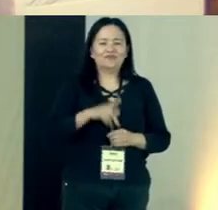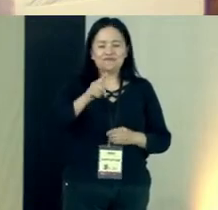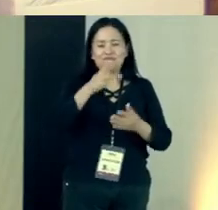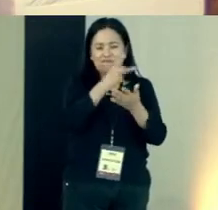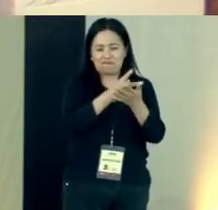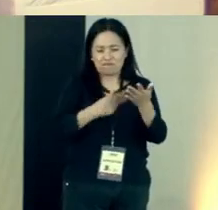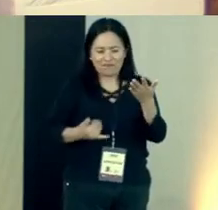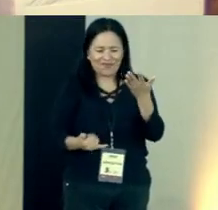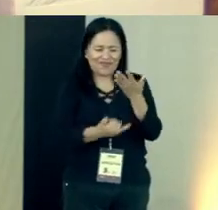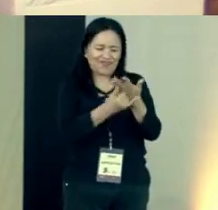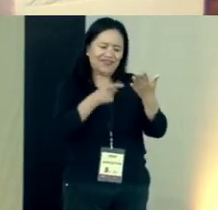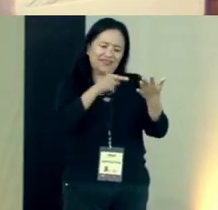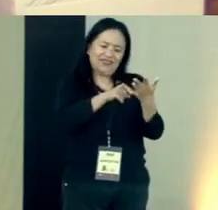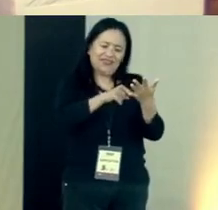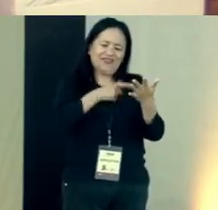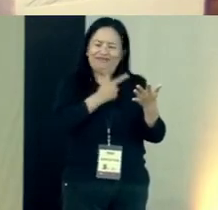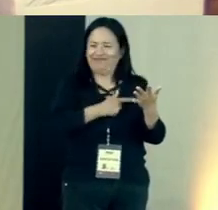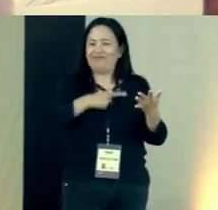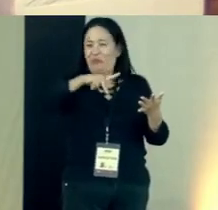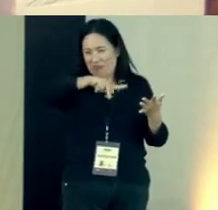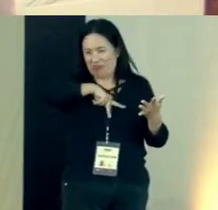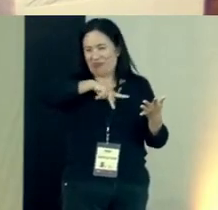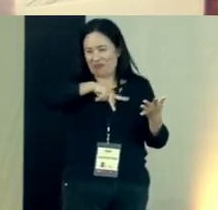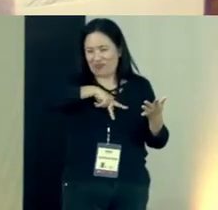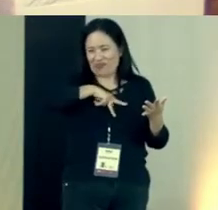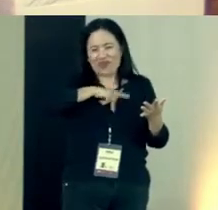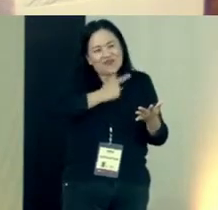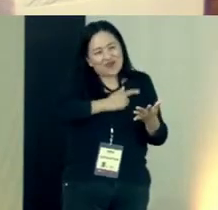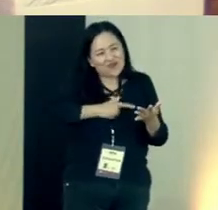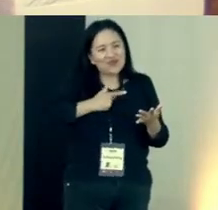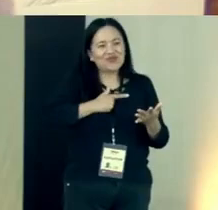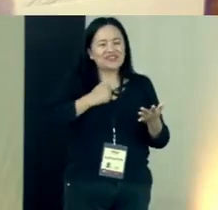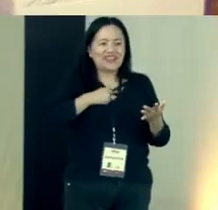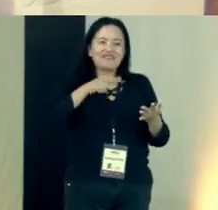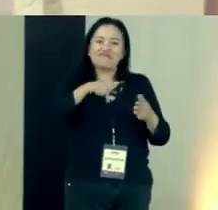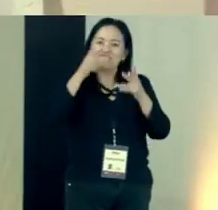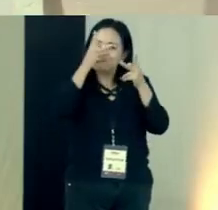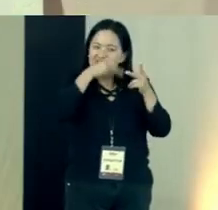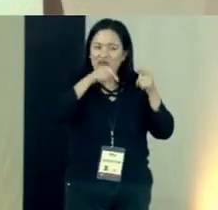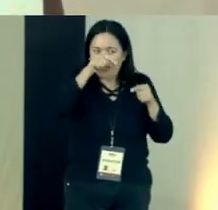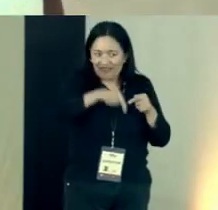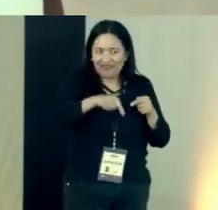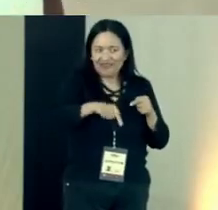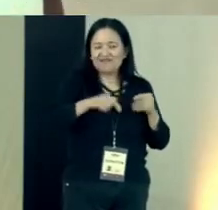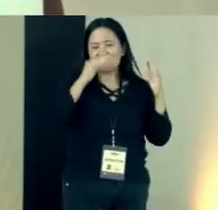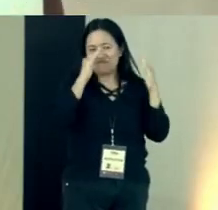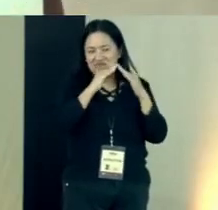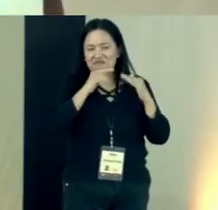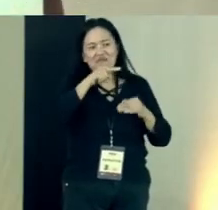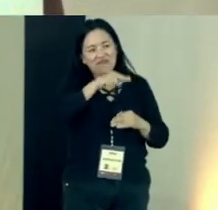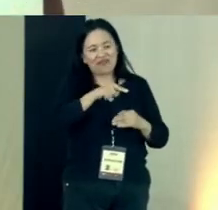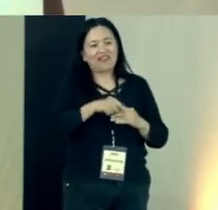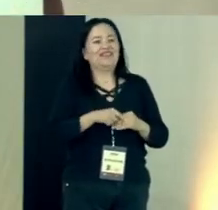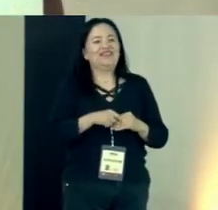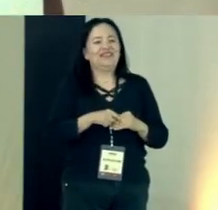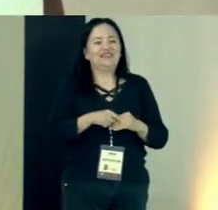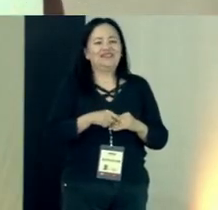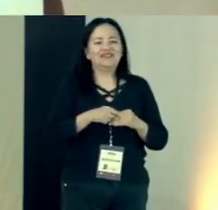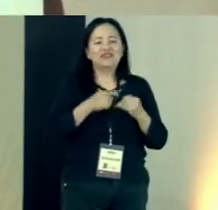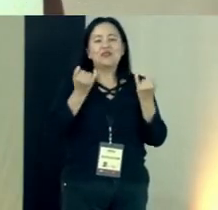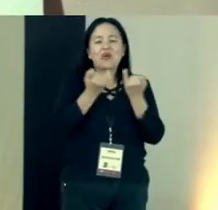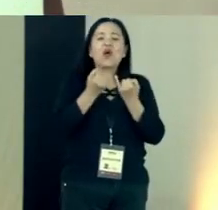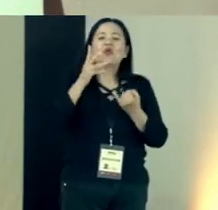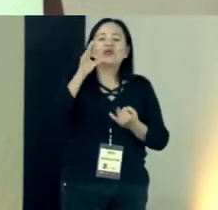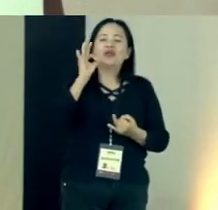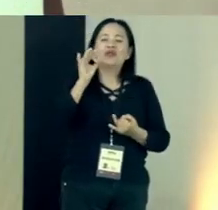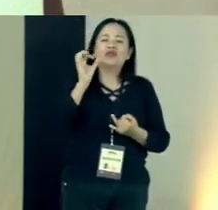proyectos personales que da mucho gusto que lleguen, que encuentren una casa. Y estoy muy feliz de que haya encontrado una enorme complicidad en el